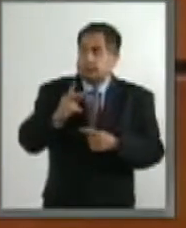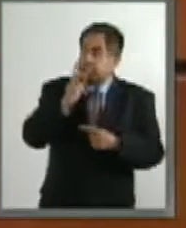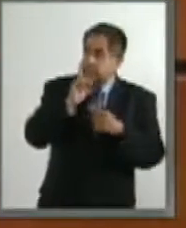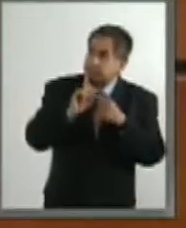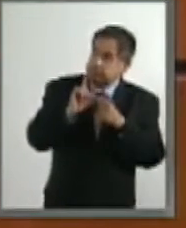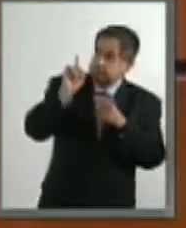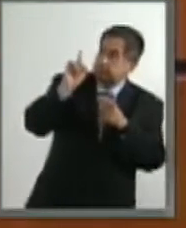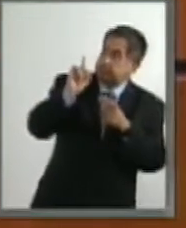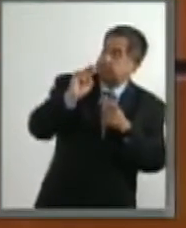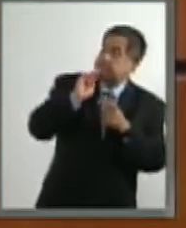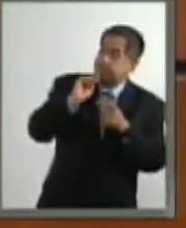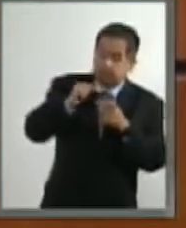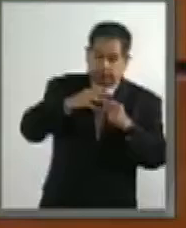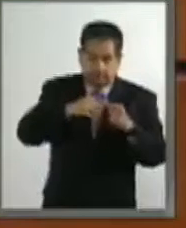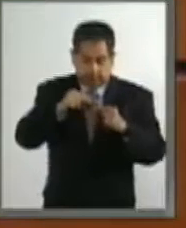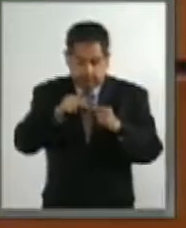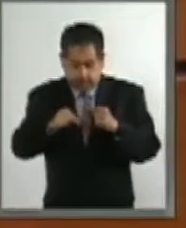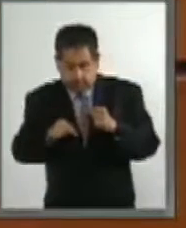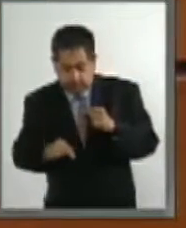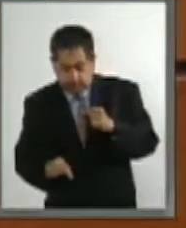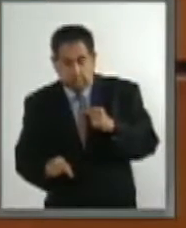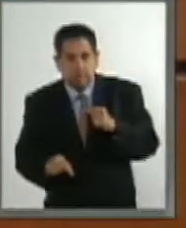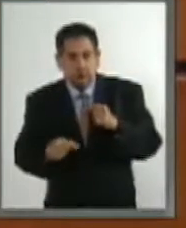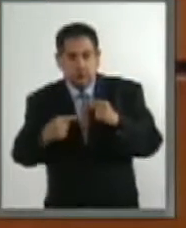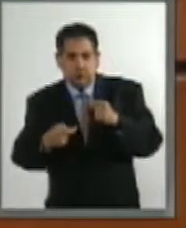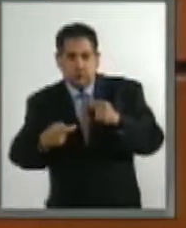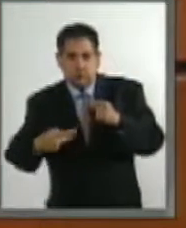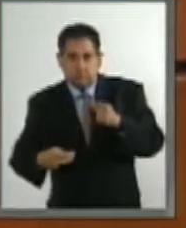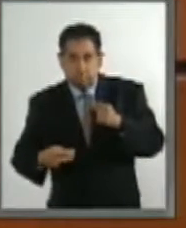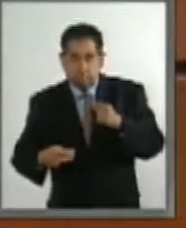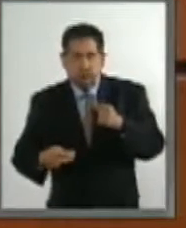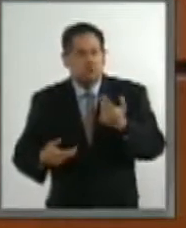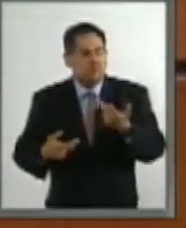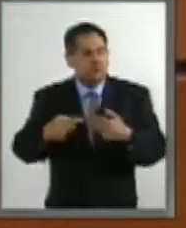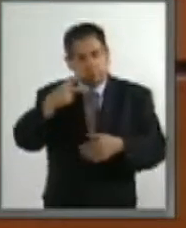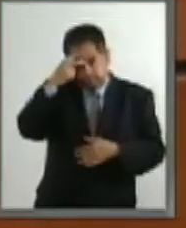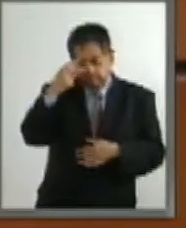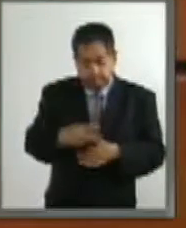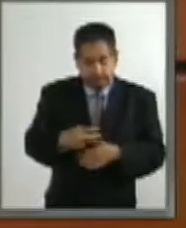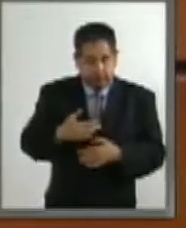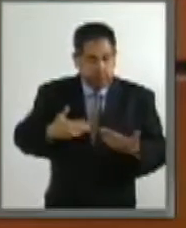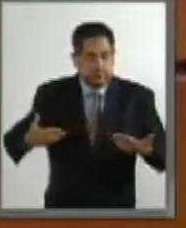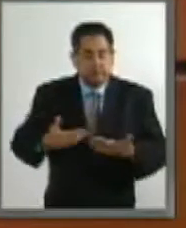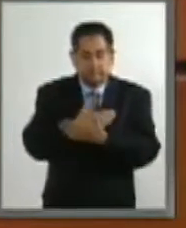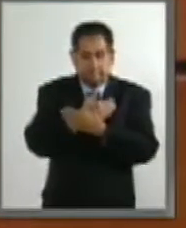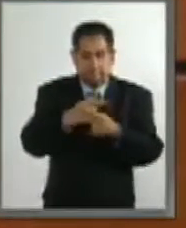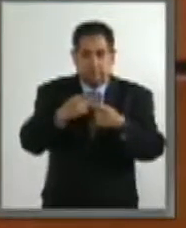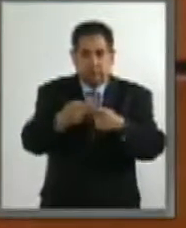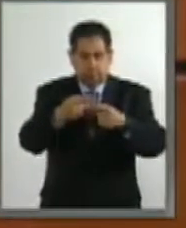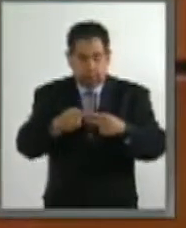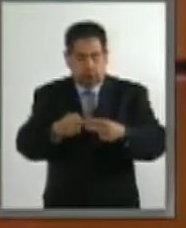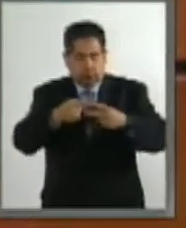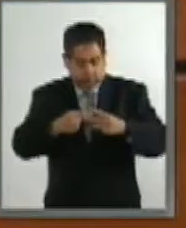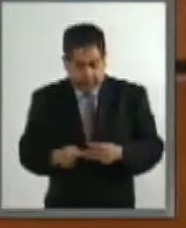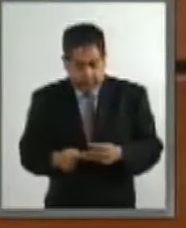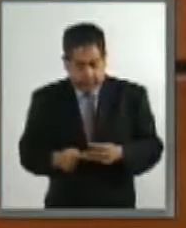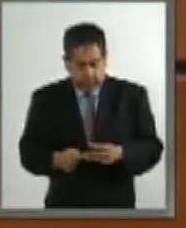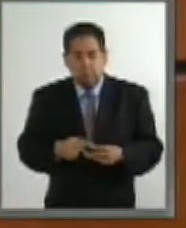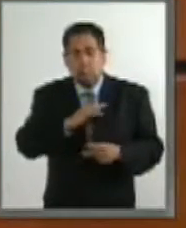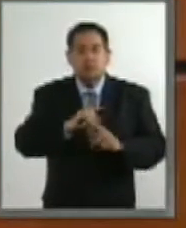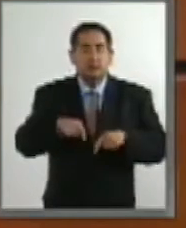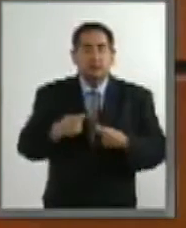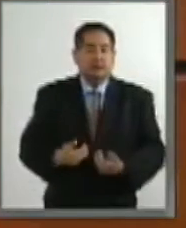en segundo grado en línea recta de los mexicanos por nacimiento pueden adquirir una residencia permanente